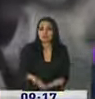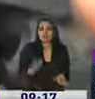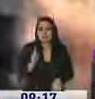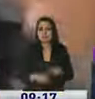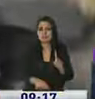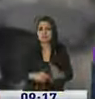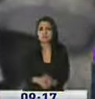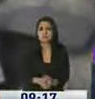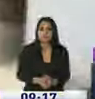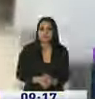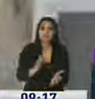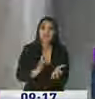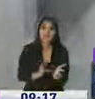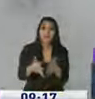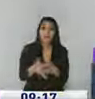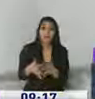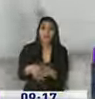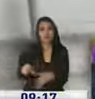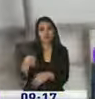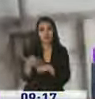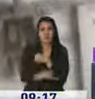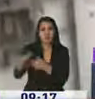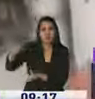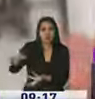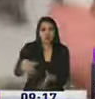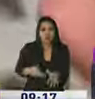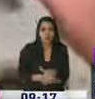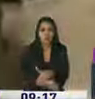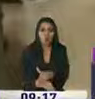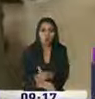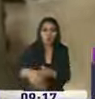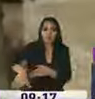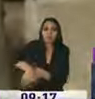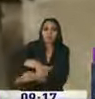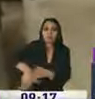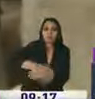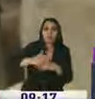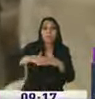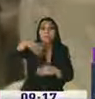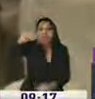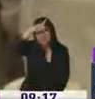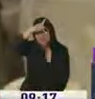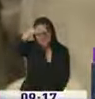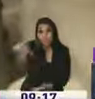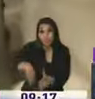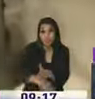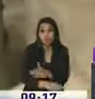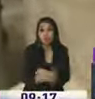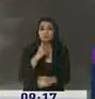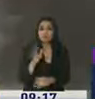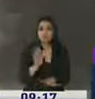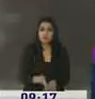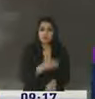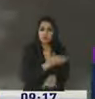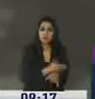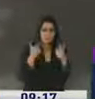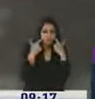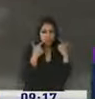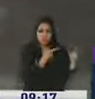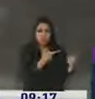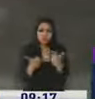el contrabando de arroz que se estaría dando en las fronteras, principalmente en la de Perú, mencionó que están trabajando de